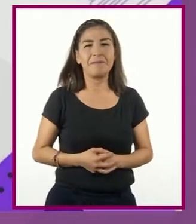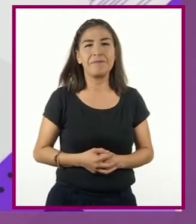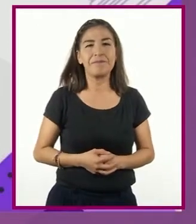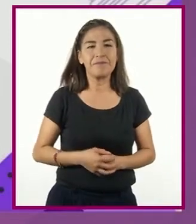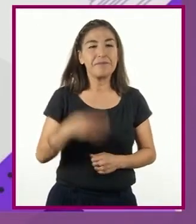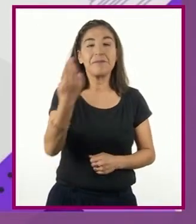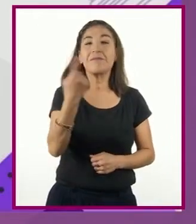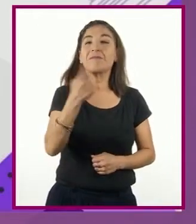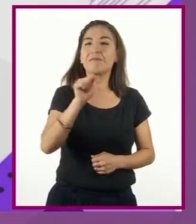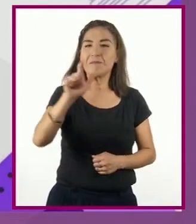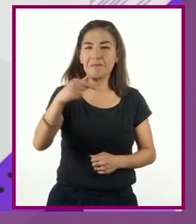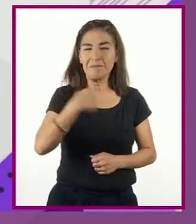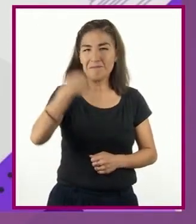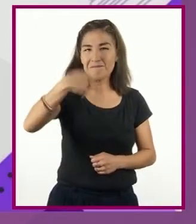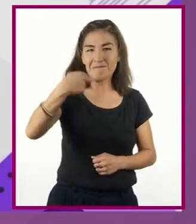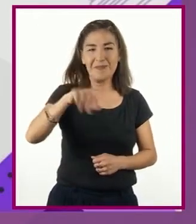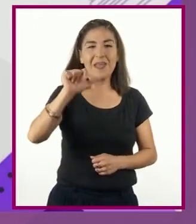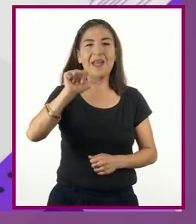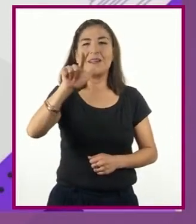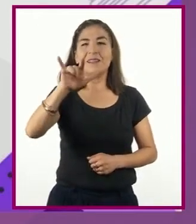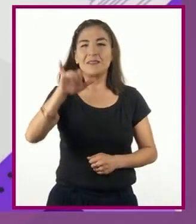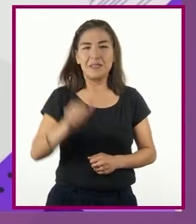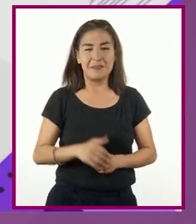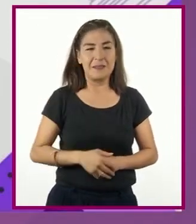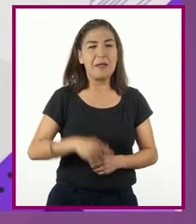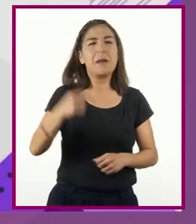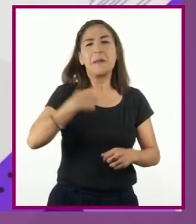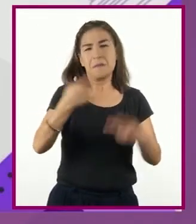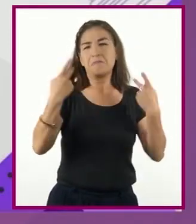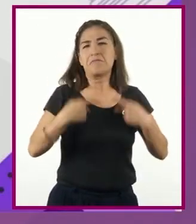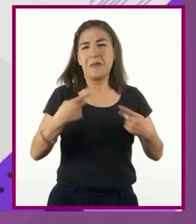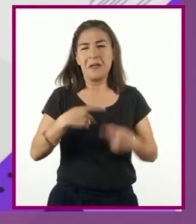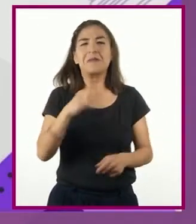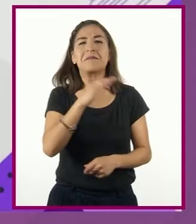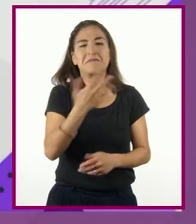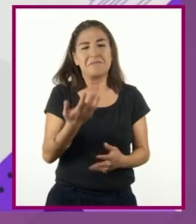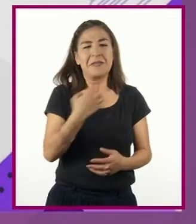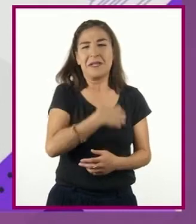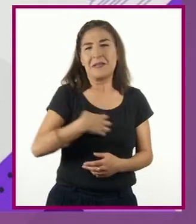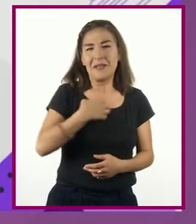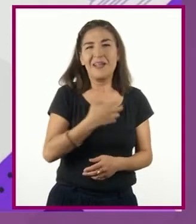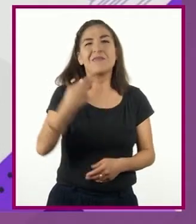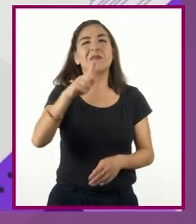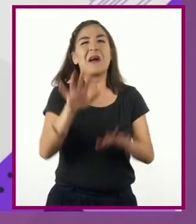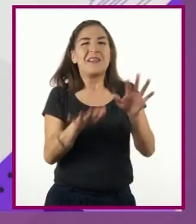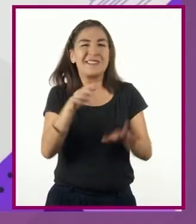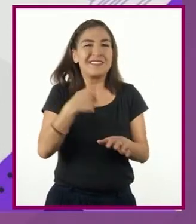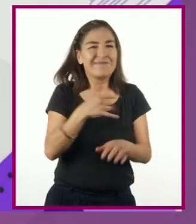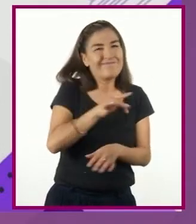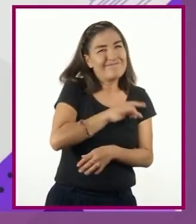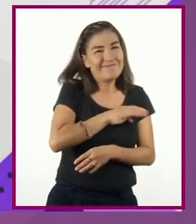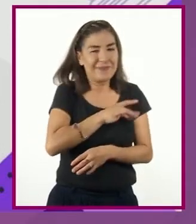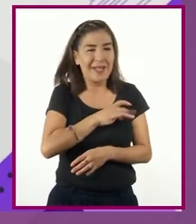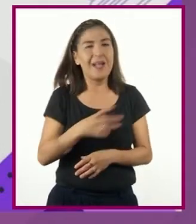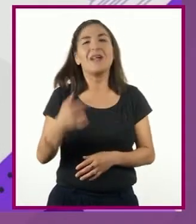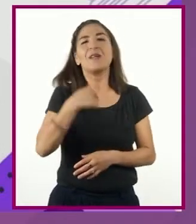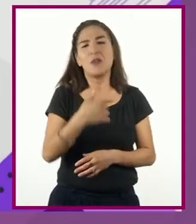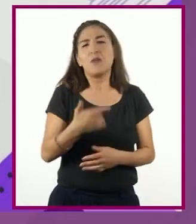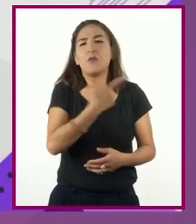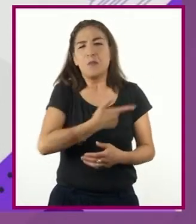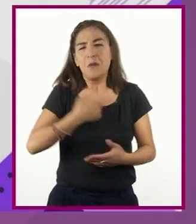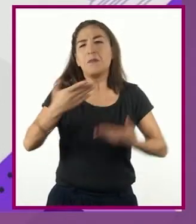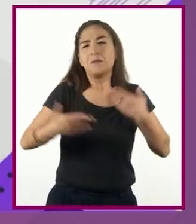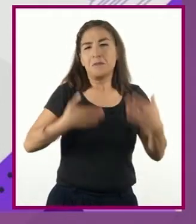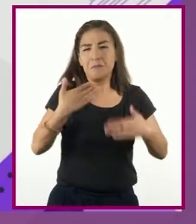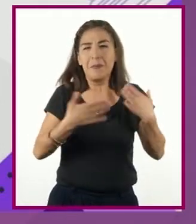¿Qué tal? Me llamo Alicia. Soy una persona muy alegre, pero a veces un poco introvertida. Me gusta mucho convivir con